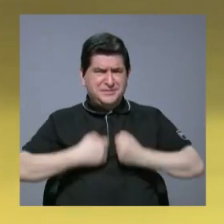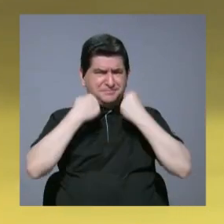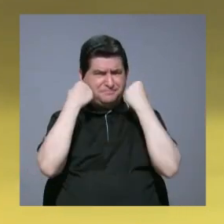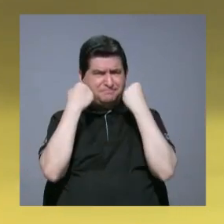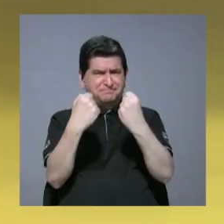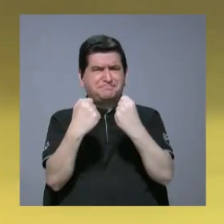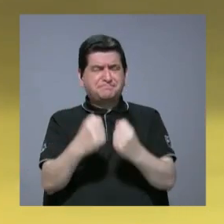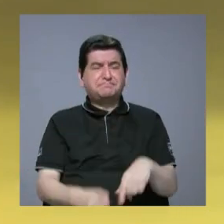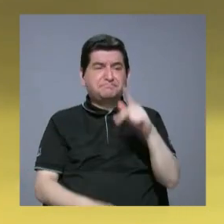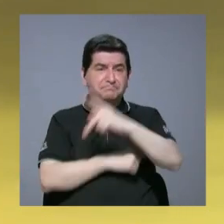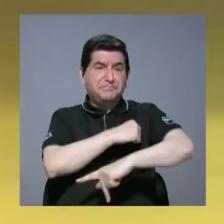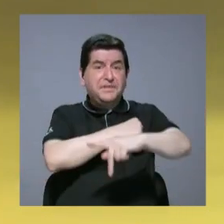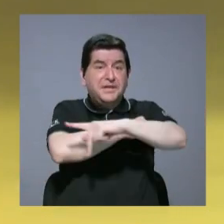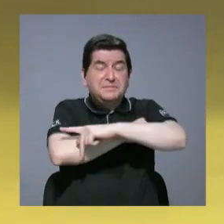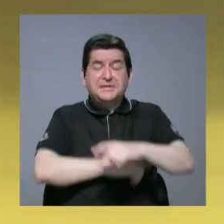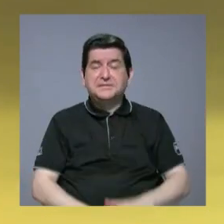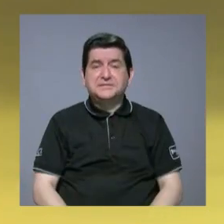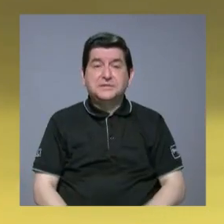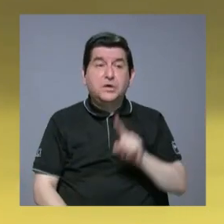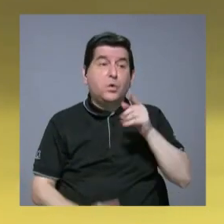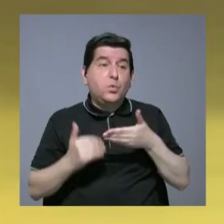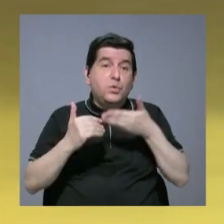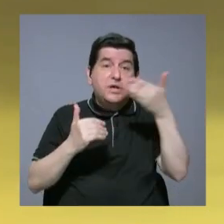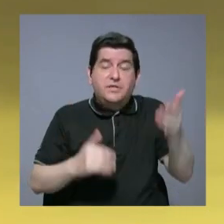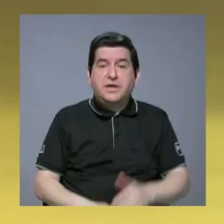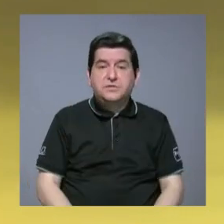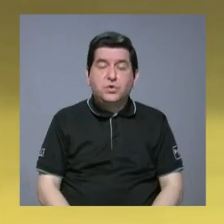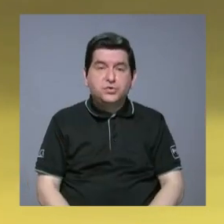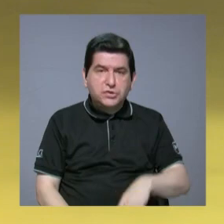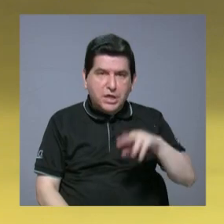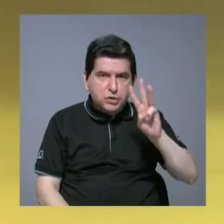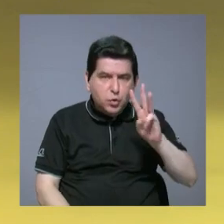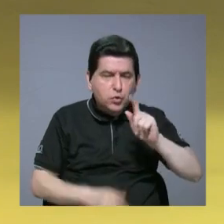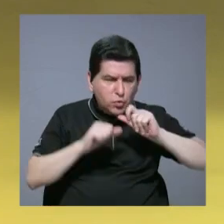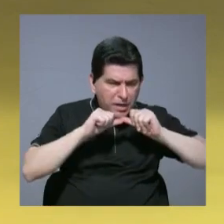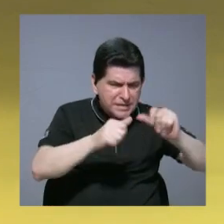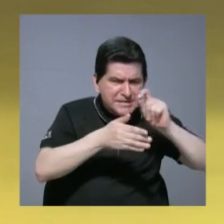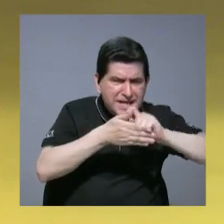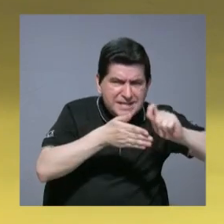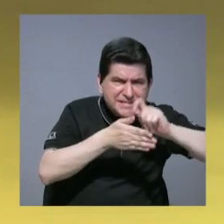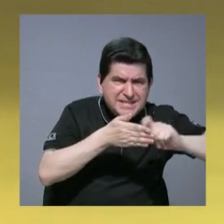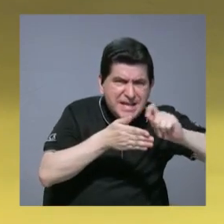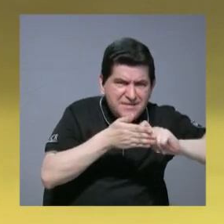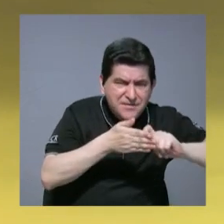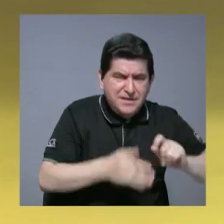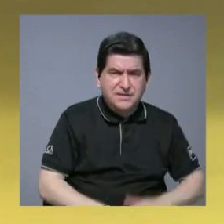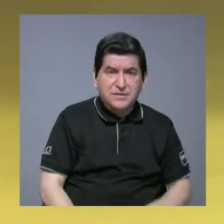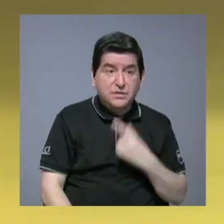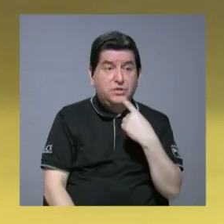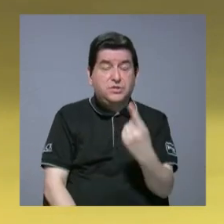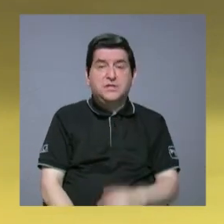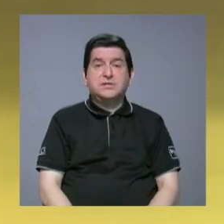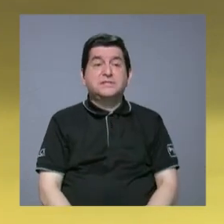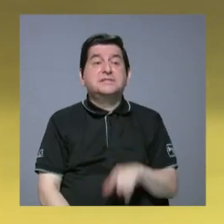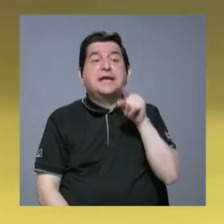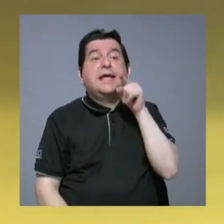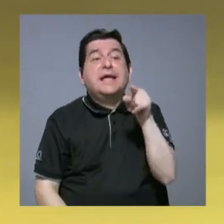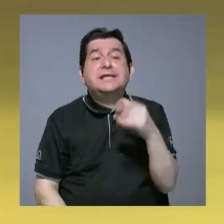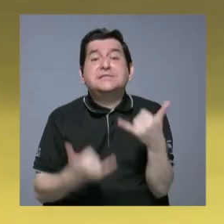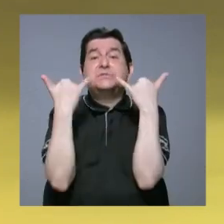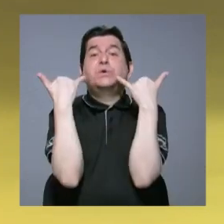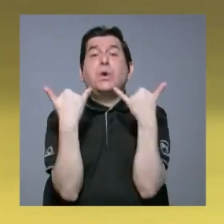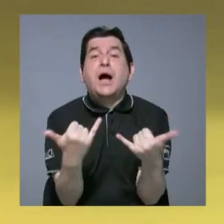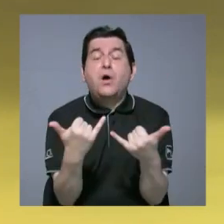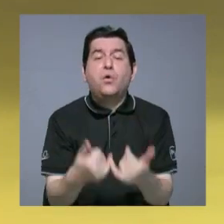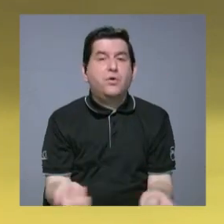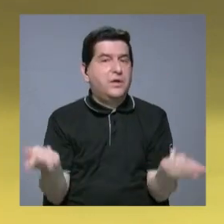de ese país. Incluso una de las cosas que Woodward, que ha seguido escribiendo una serie de cosas, dice es que eso ahora